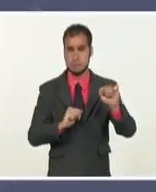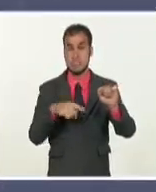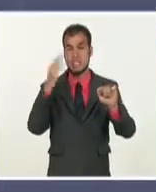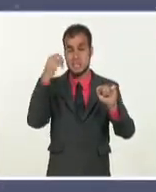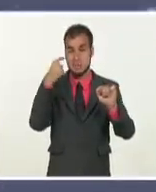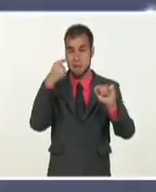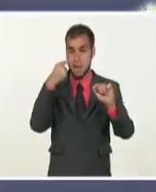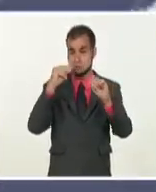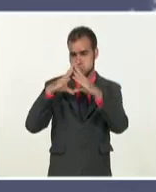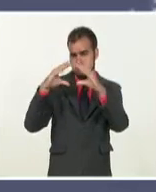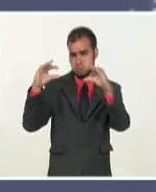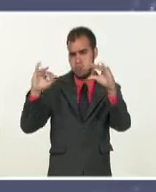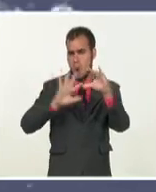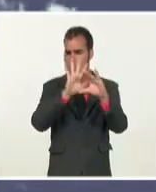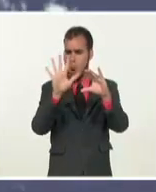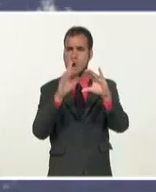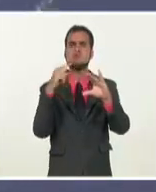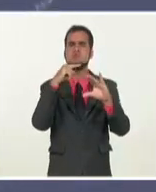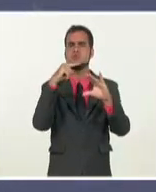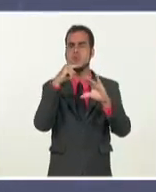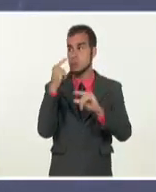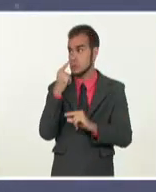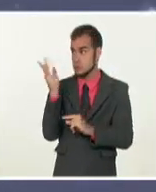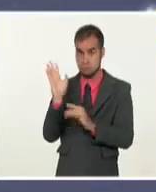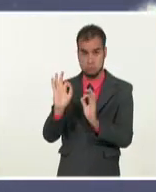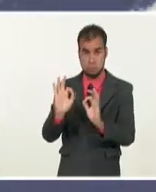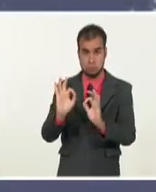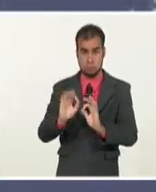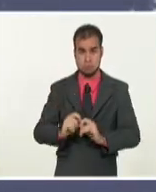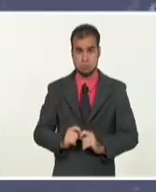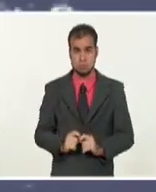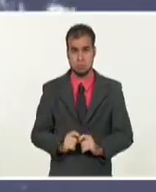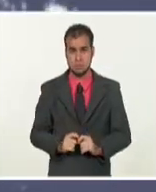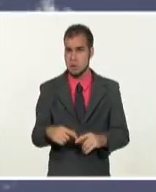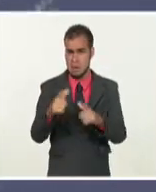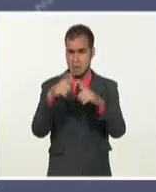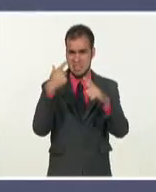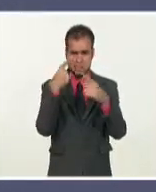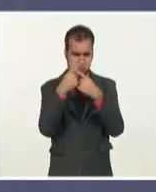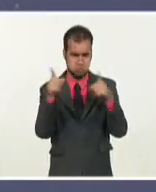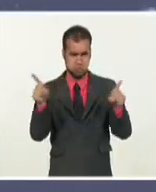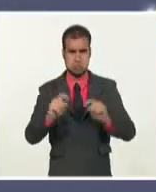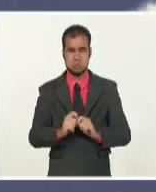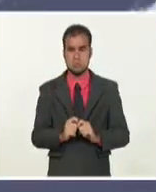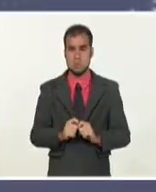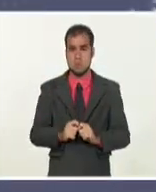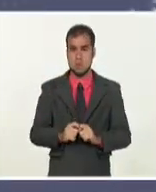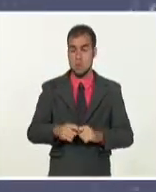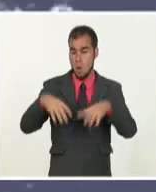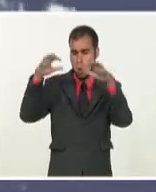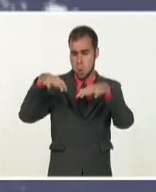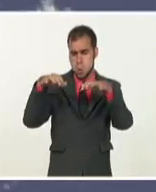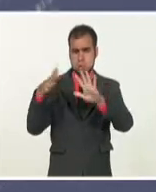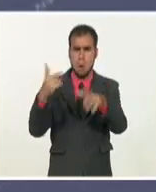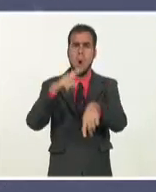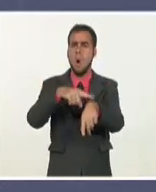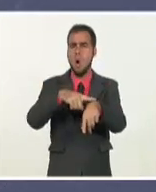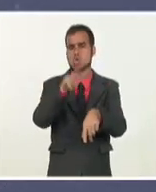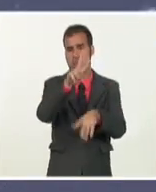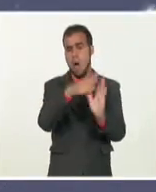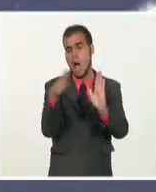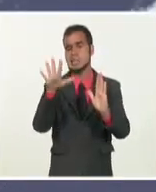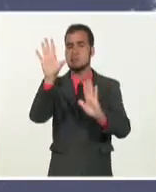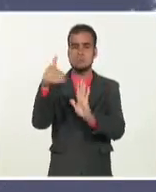con tormentas eléctricas a lo largo de gran parte del país, sobre todo hacia zonas del interior. Los acumulados más importantes entre las 2 y las 5 de la tarde